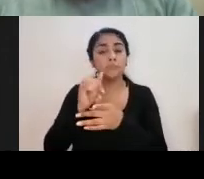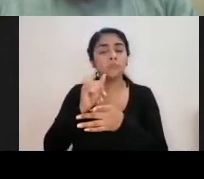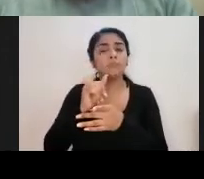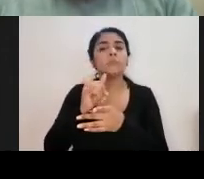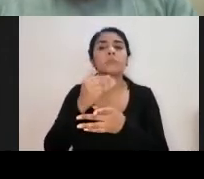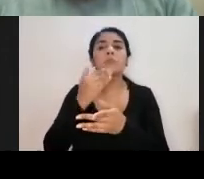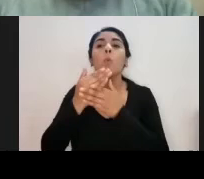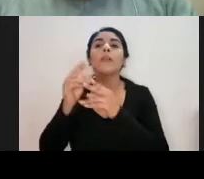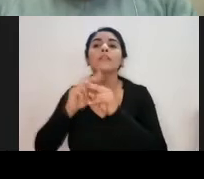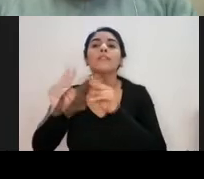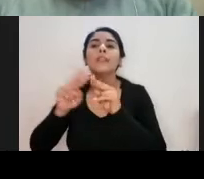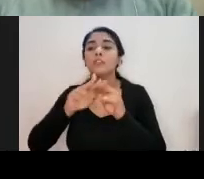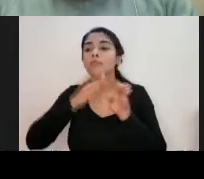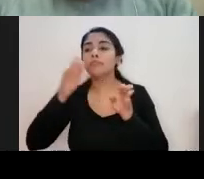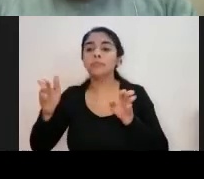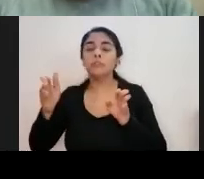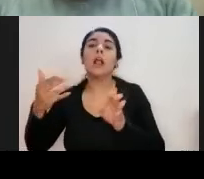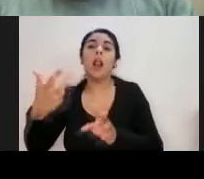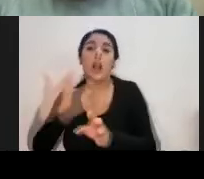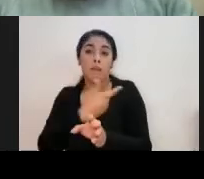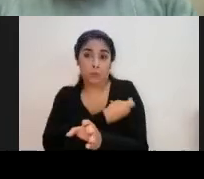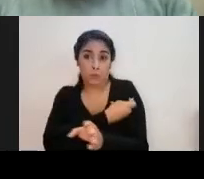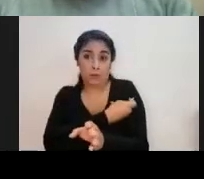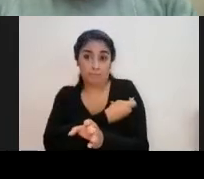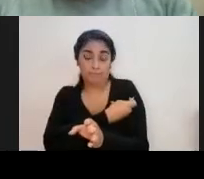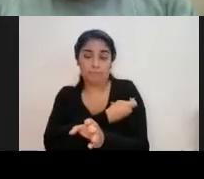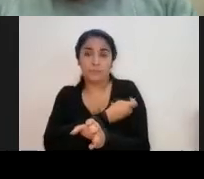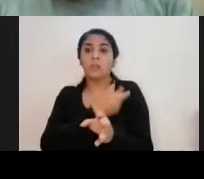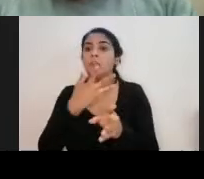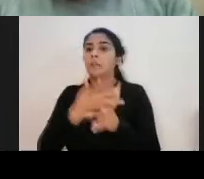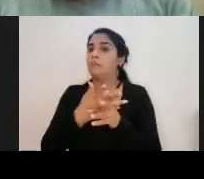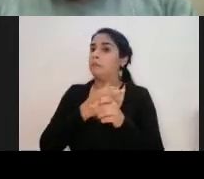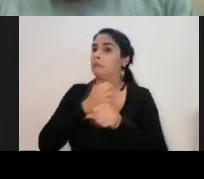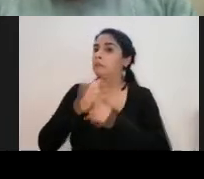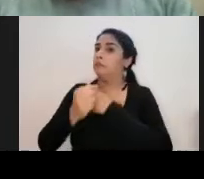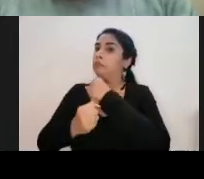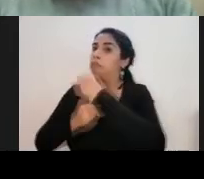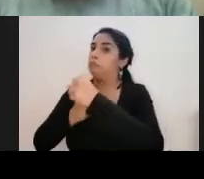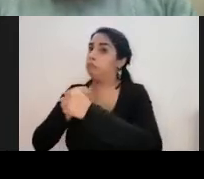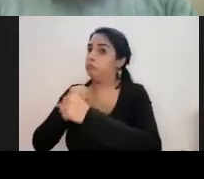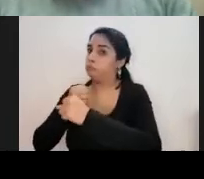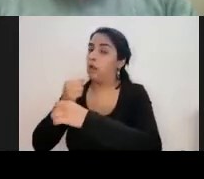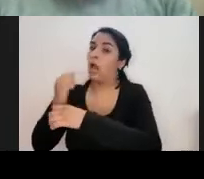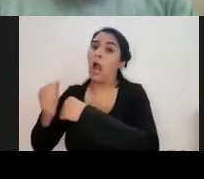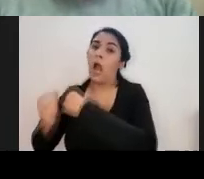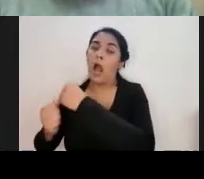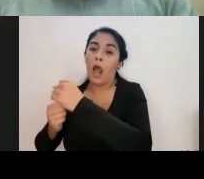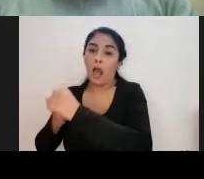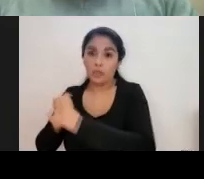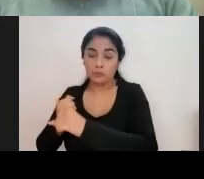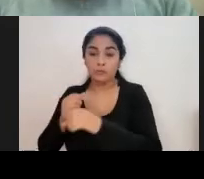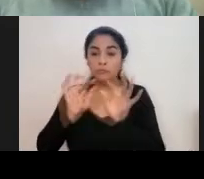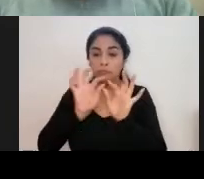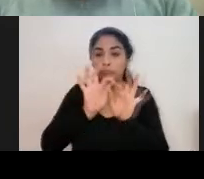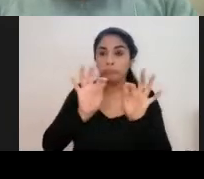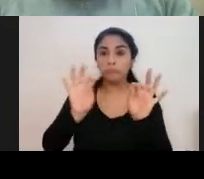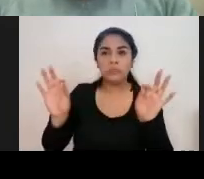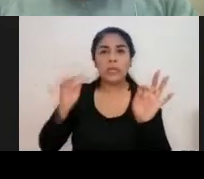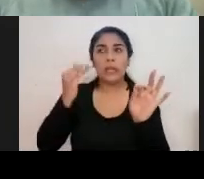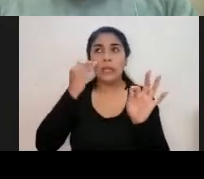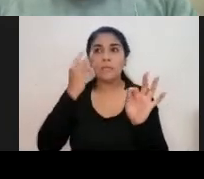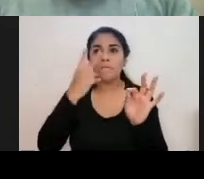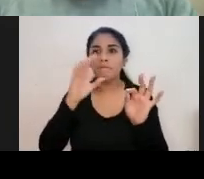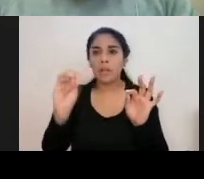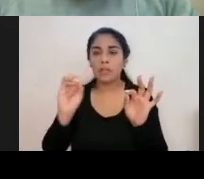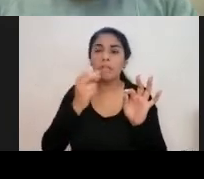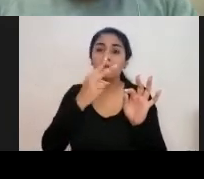vacuna. Entonces aquí han pasado años, ¿sí? Que aquí podemos ver en esta línea, tiene casi, ¿cierto?, 20, 25 años,